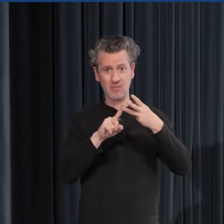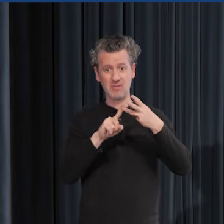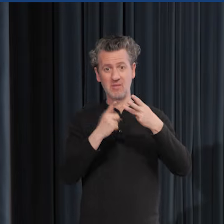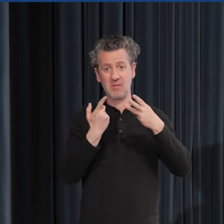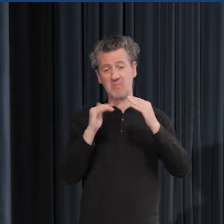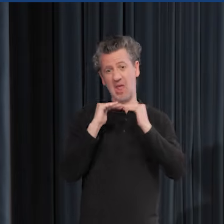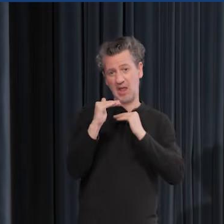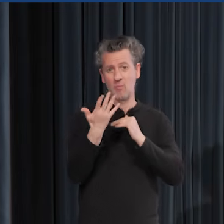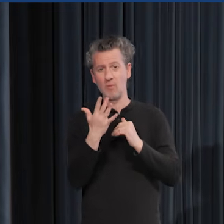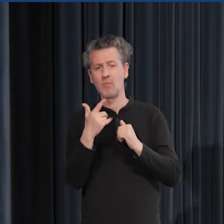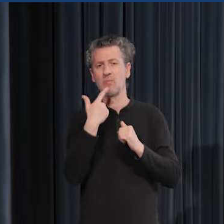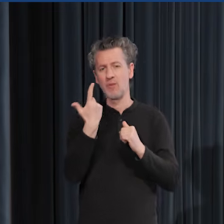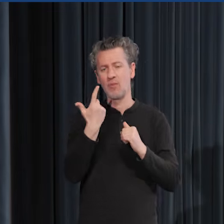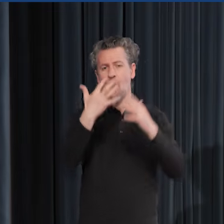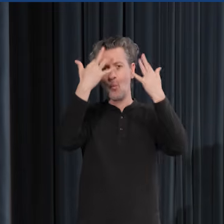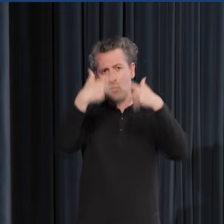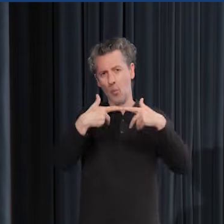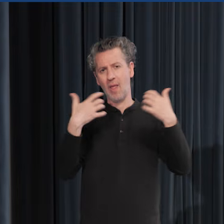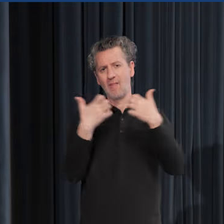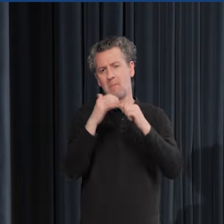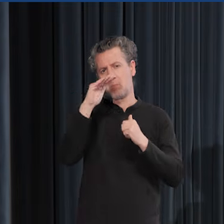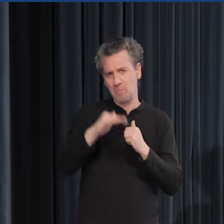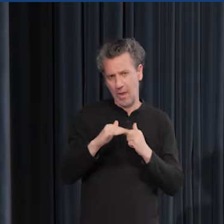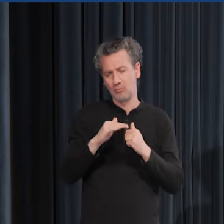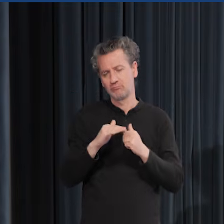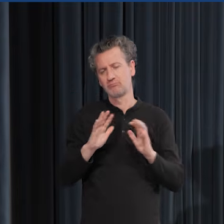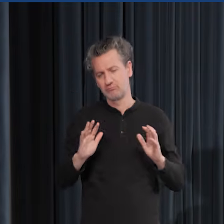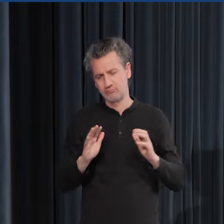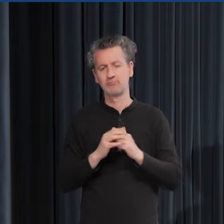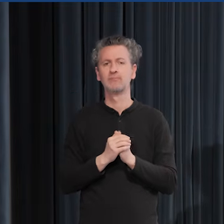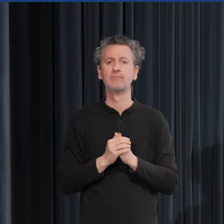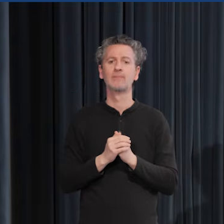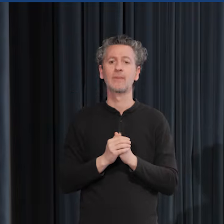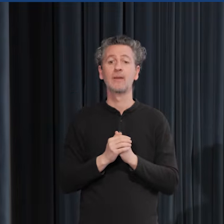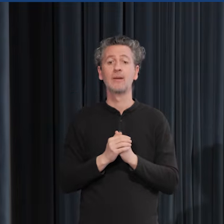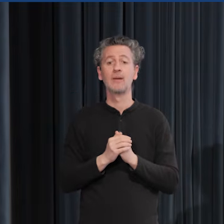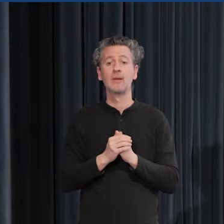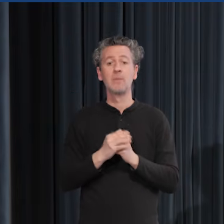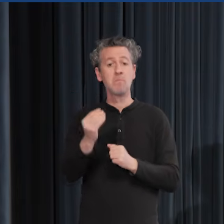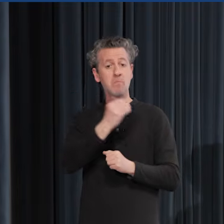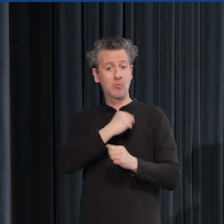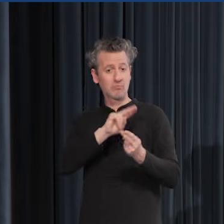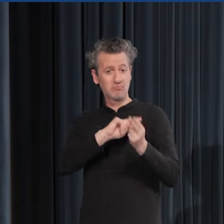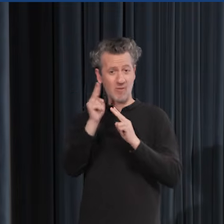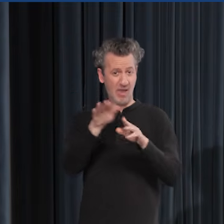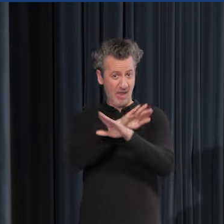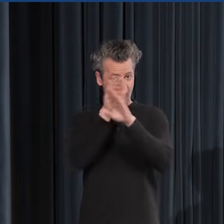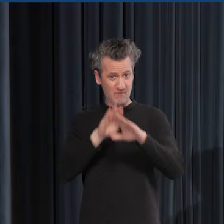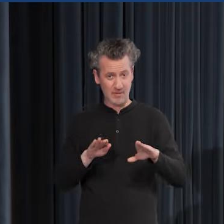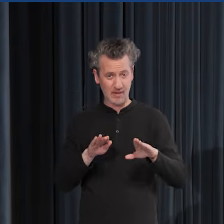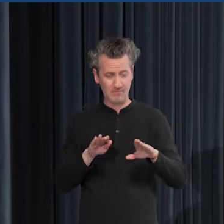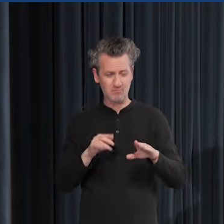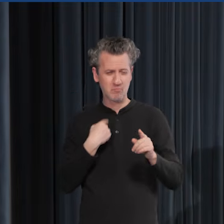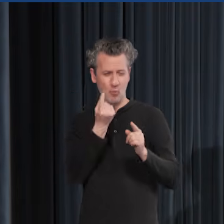pero también engloban menor número de accidentes. Para cerrar tu pregunta, me gustaría comentar muy brevemente